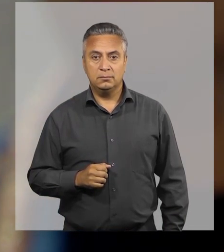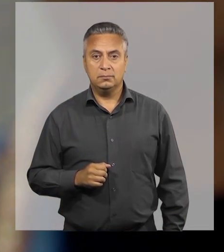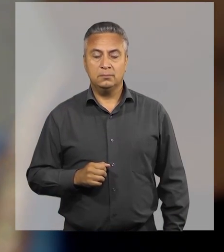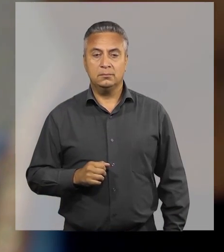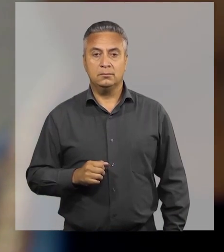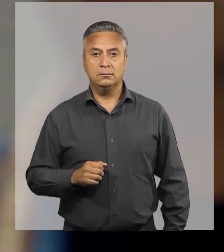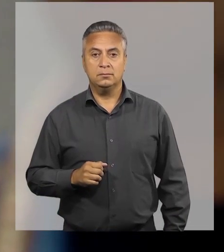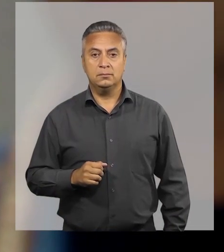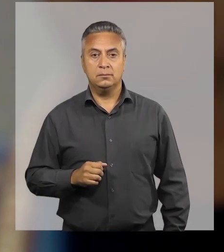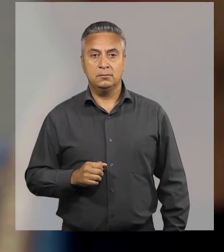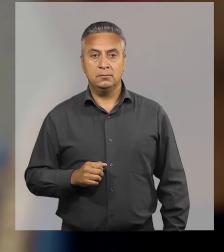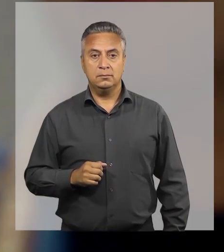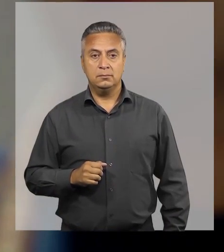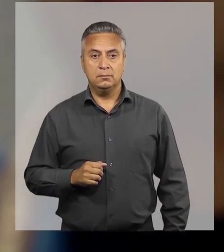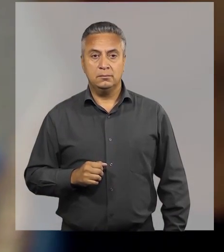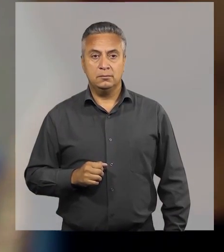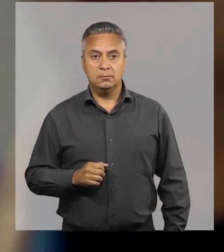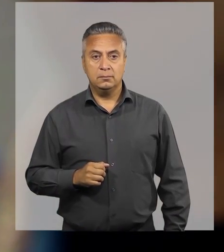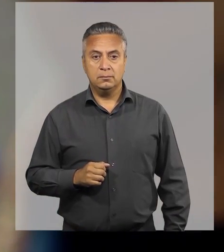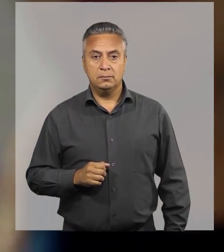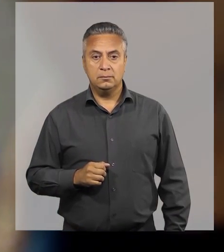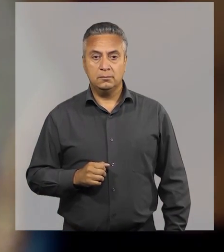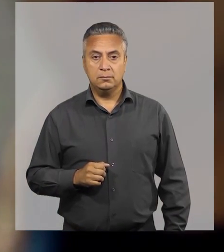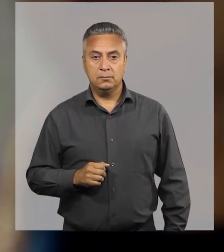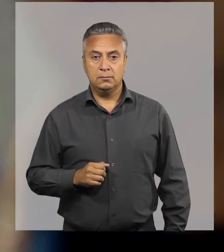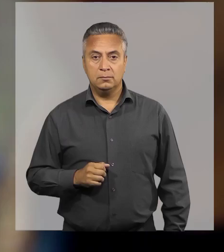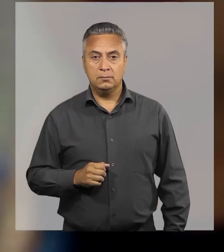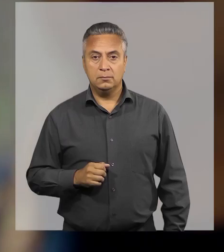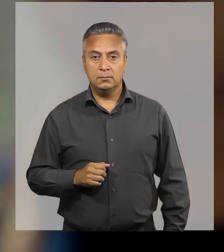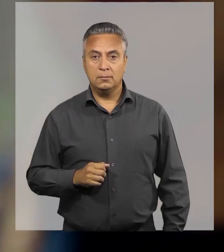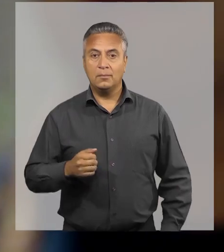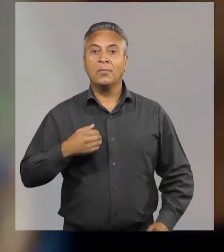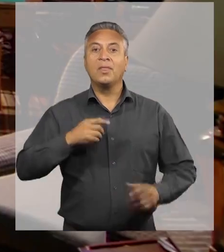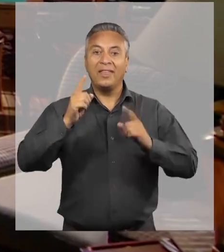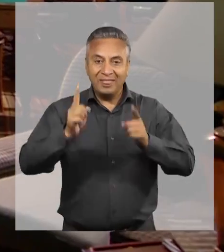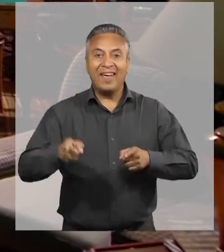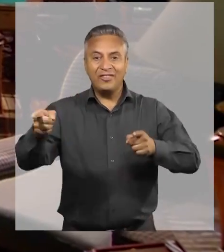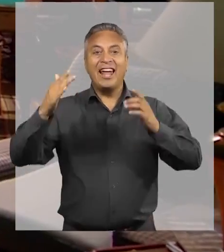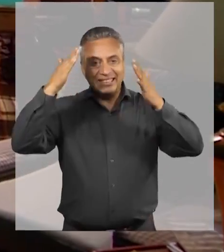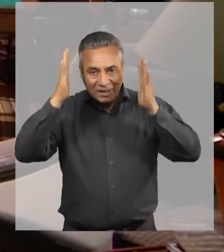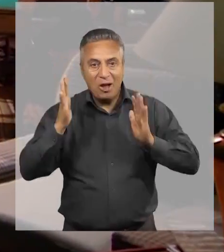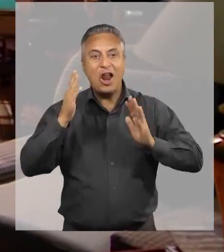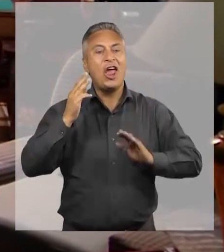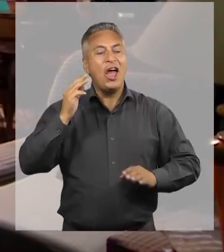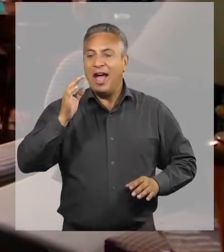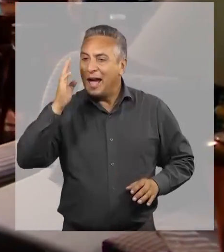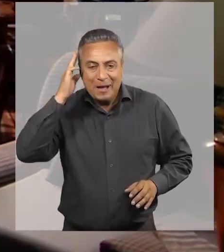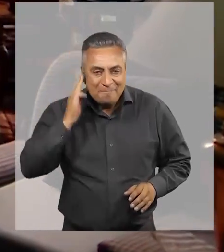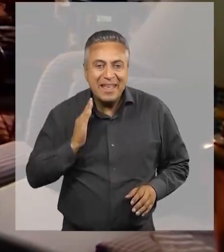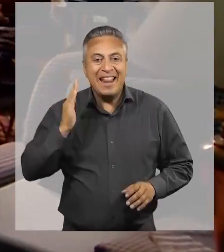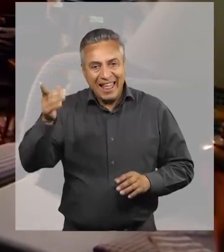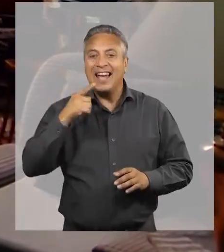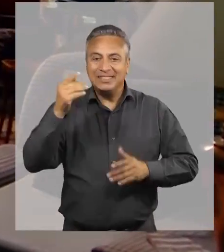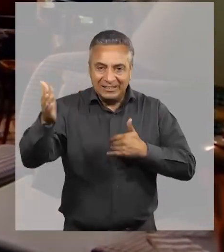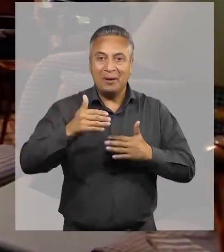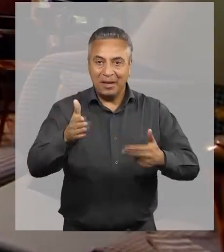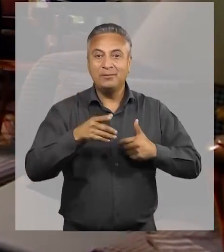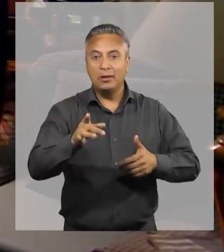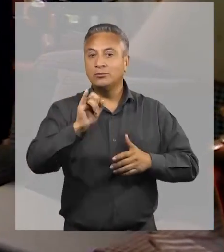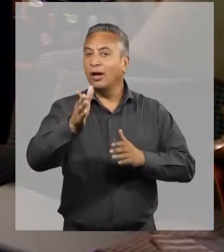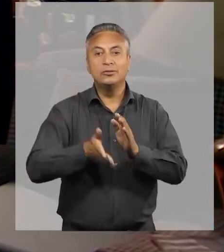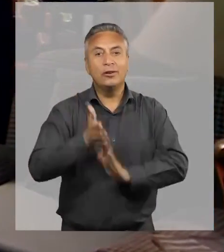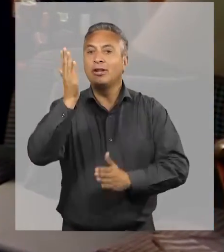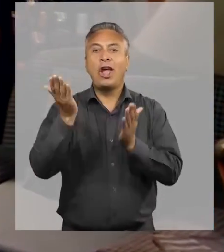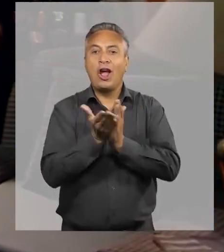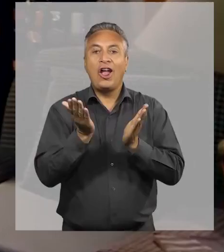Tenemos que que llamar al Simón, a la Mili. Hay que celebrar con